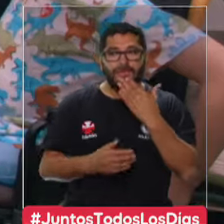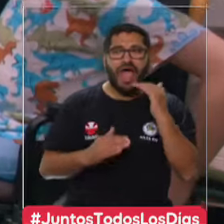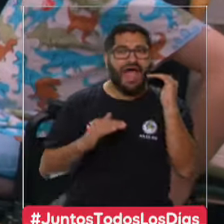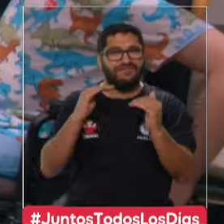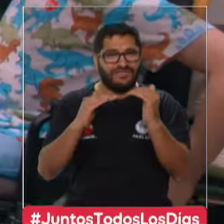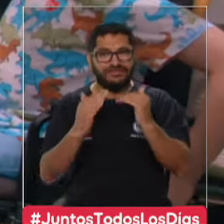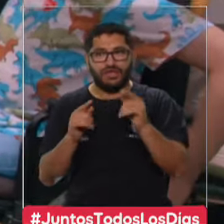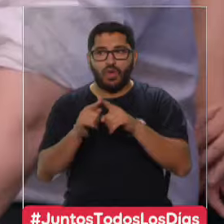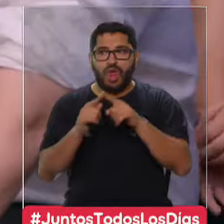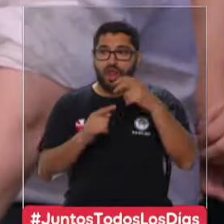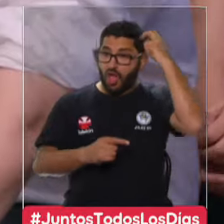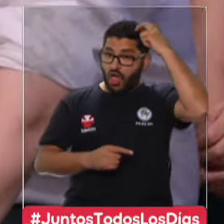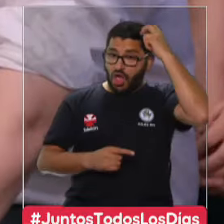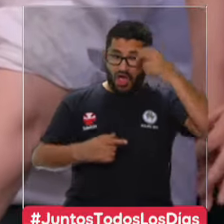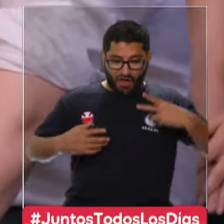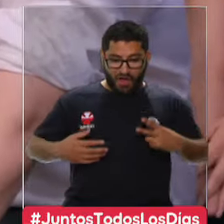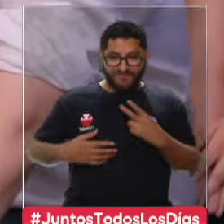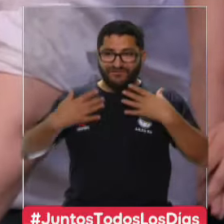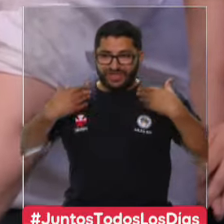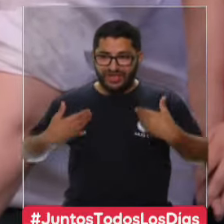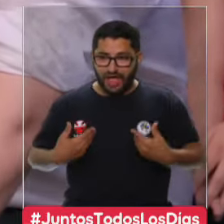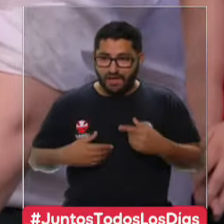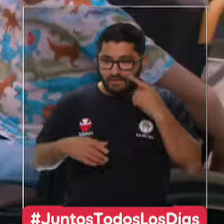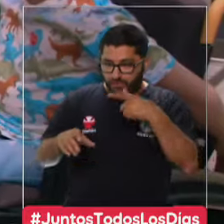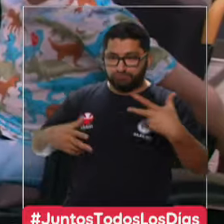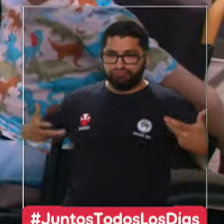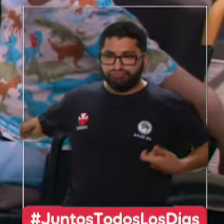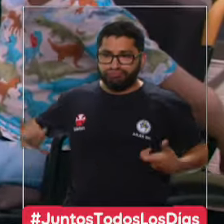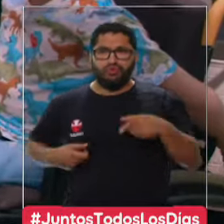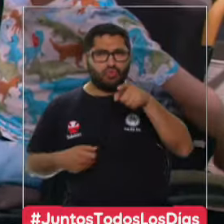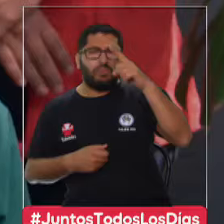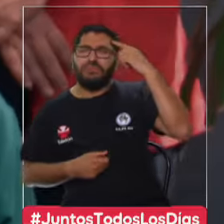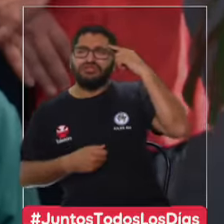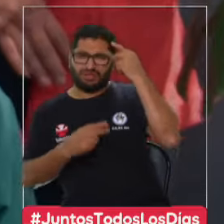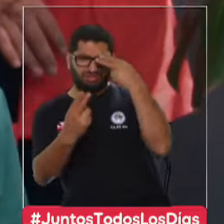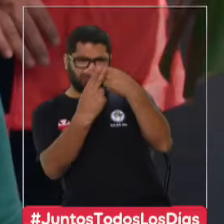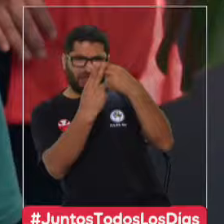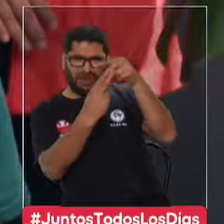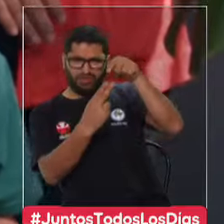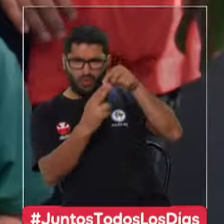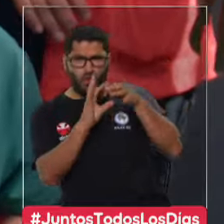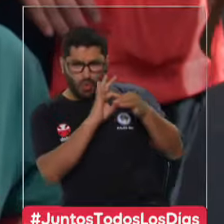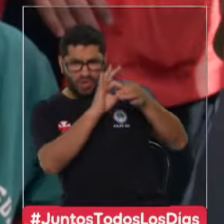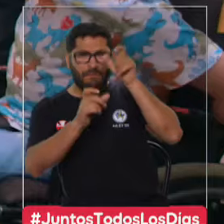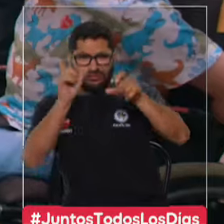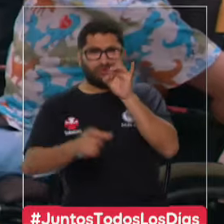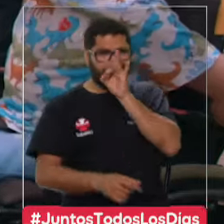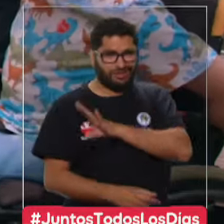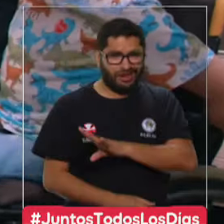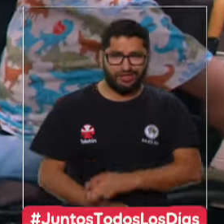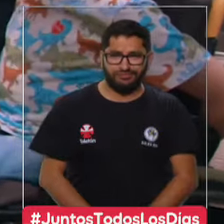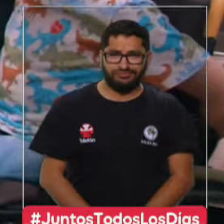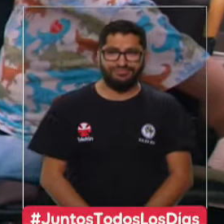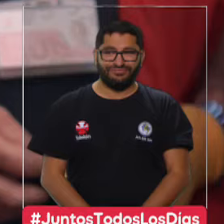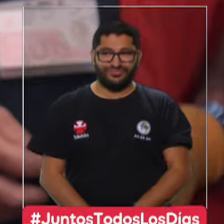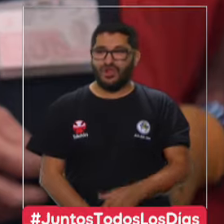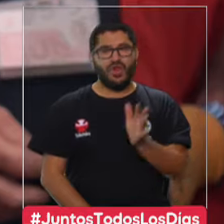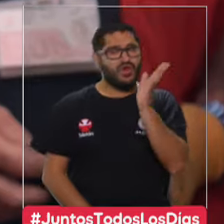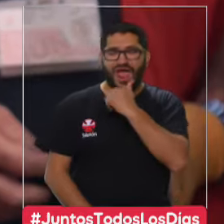incluso. Presidente, ¿usted cree que la Teletón une a los chilenos? No tengo ninguna duda que la Teletón une a los